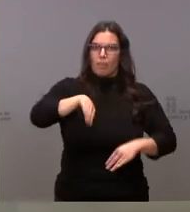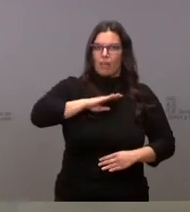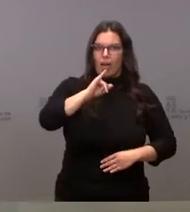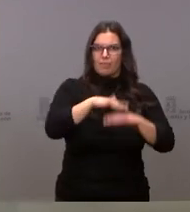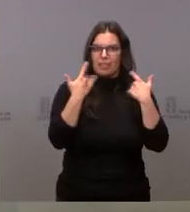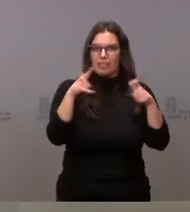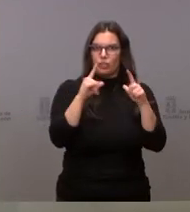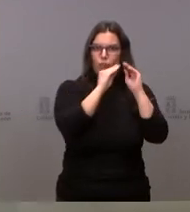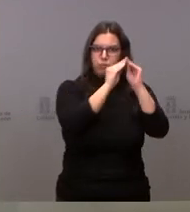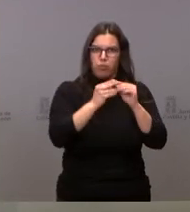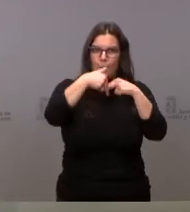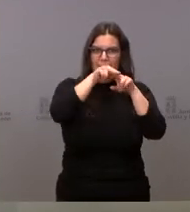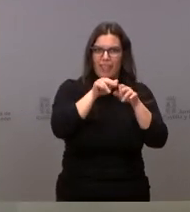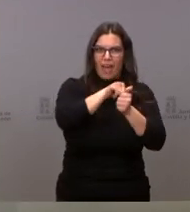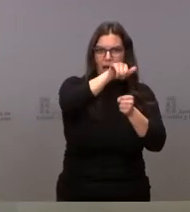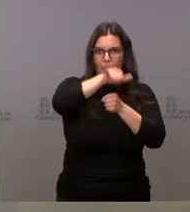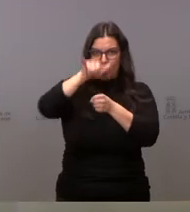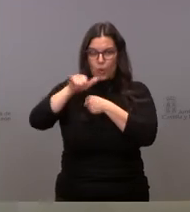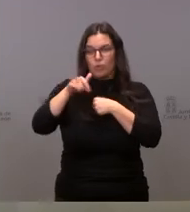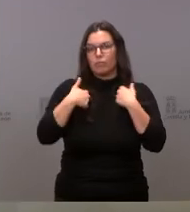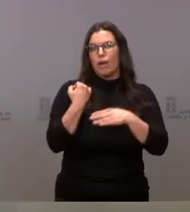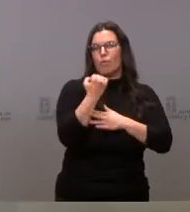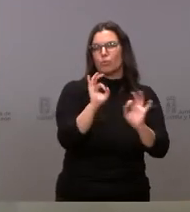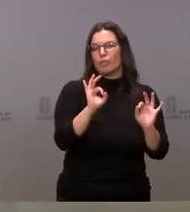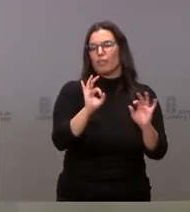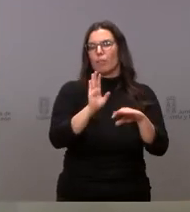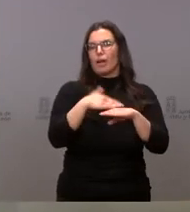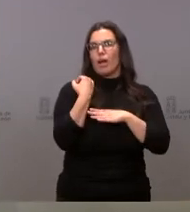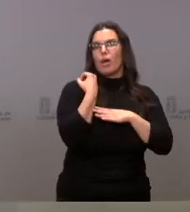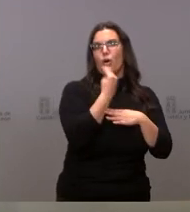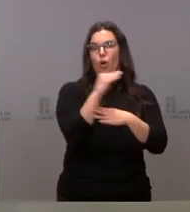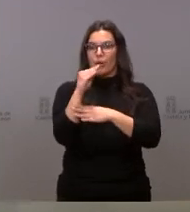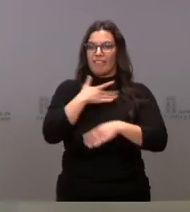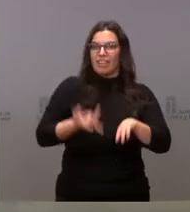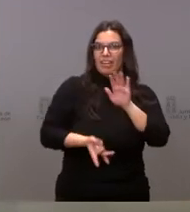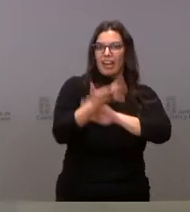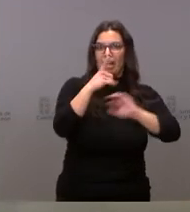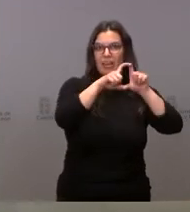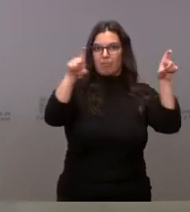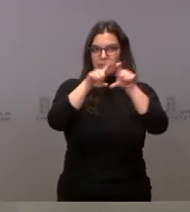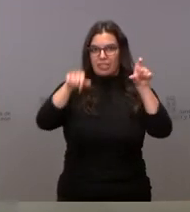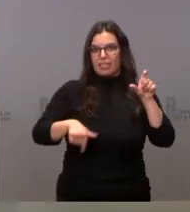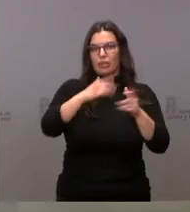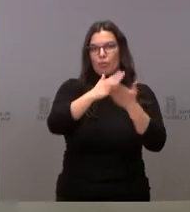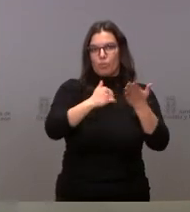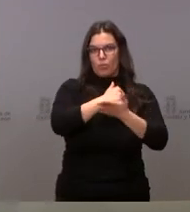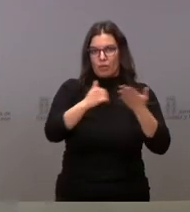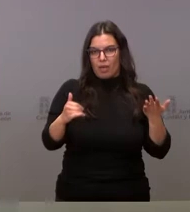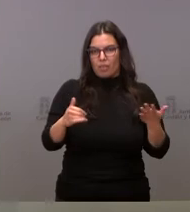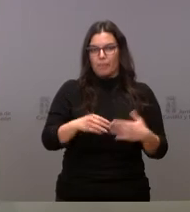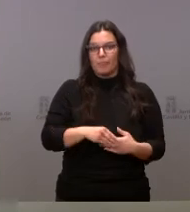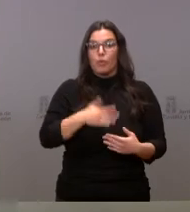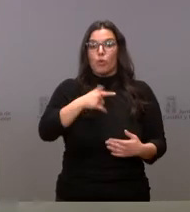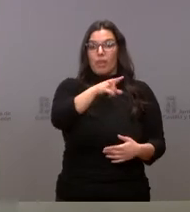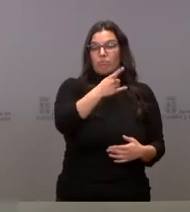y que va a permitir el apoyo específico a jóvenes emprendedores de nuestra comunidad autónoma que bien hayan